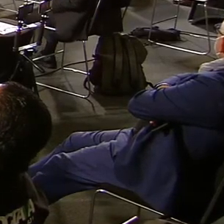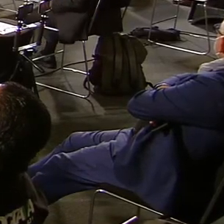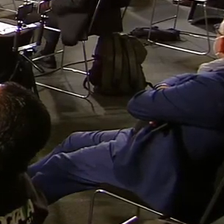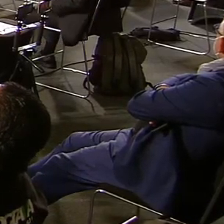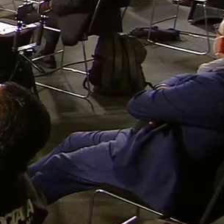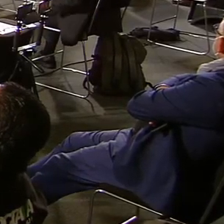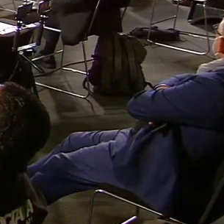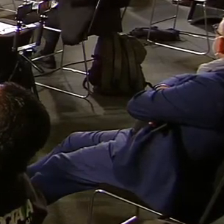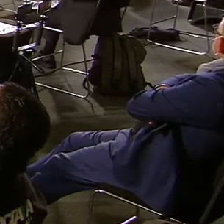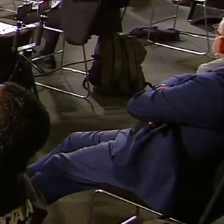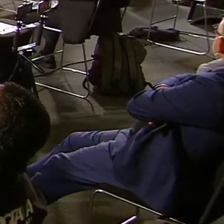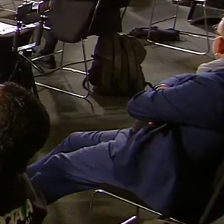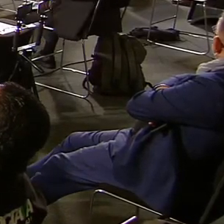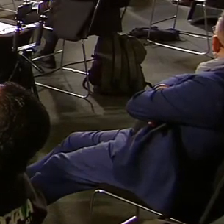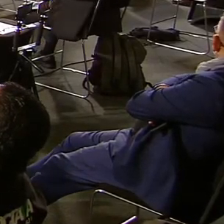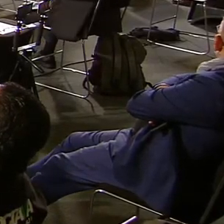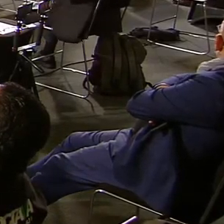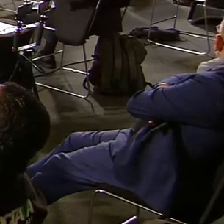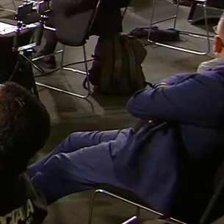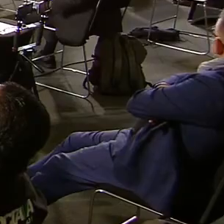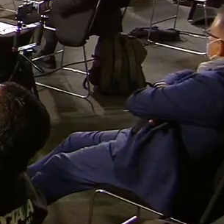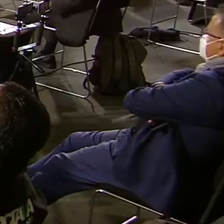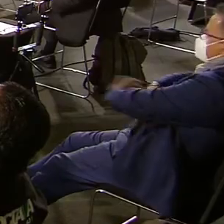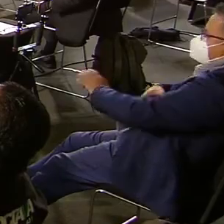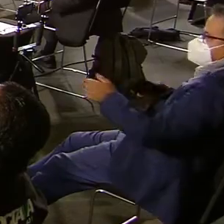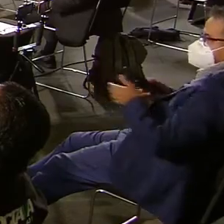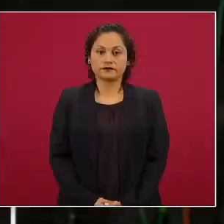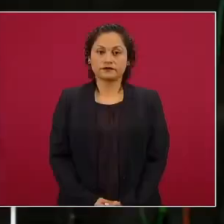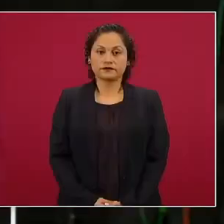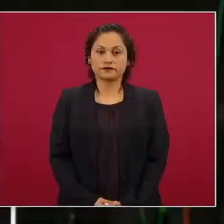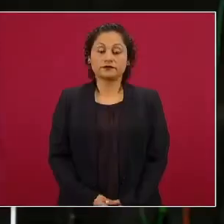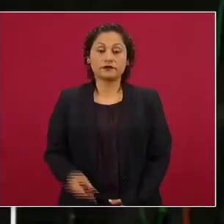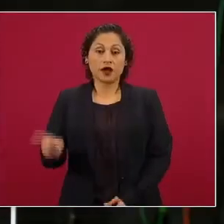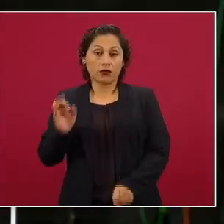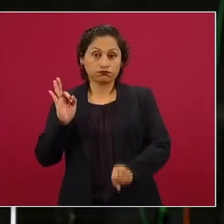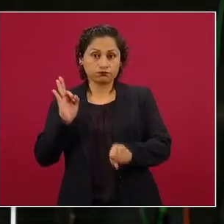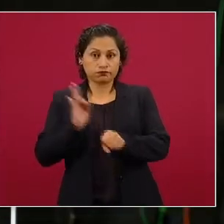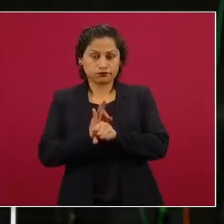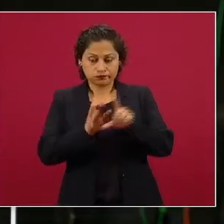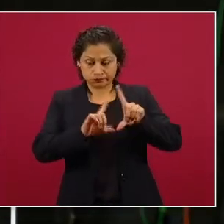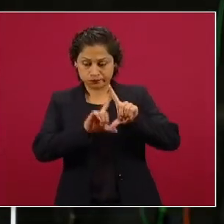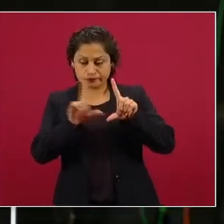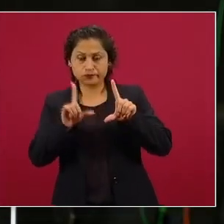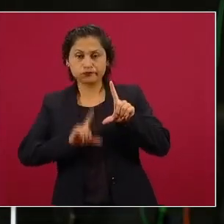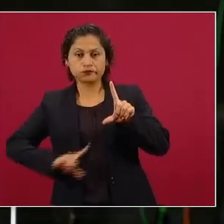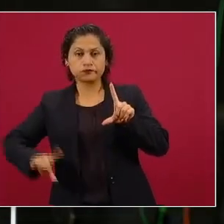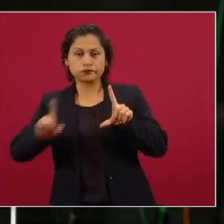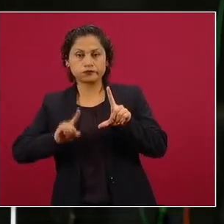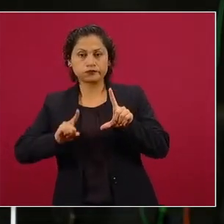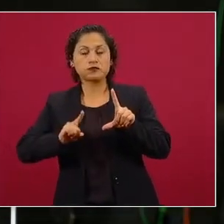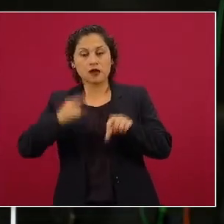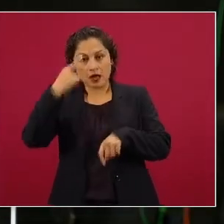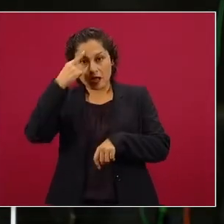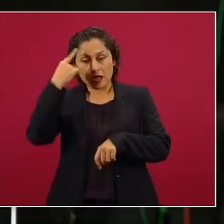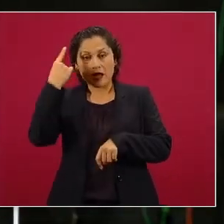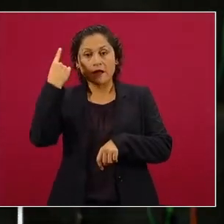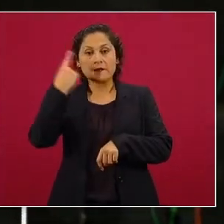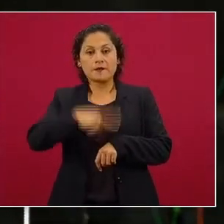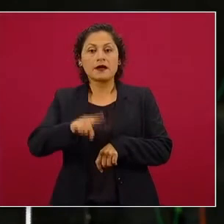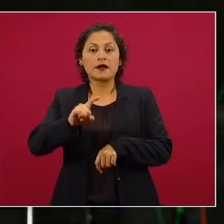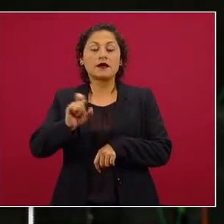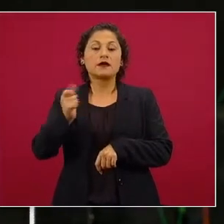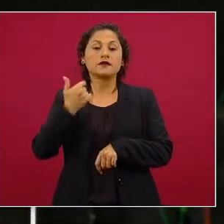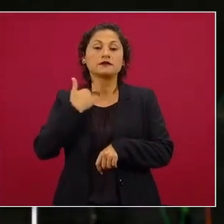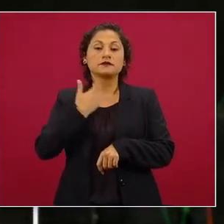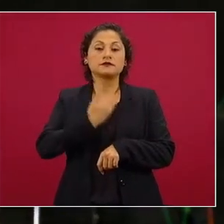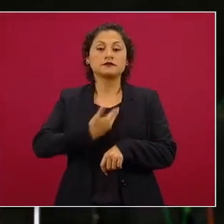manera férrea, sino al país mismo hasta ver el derrocamiento del tirano expresidente de la República,